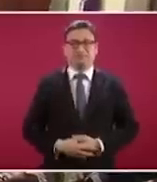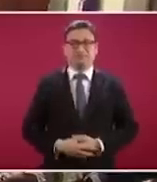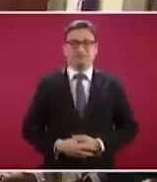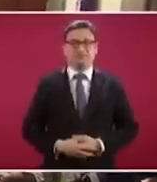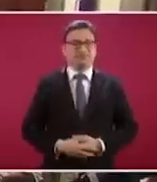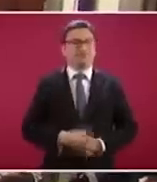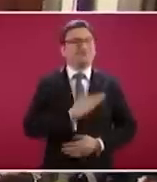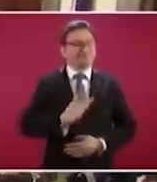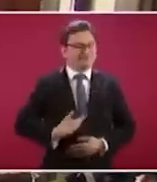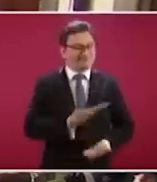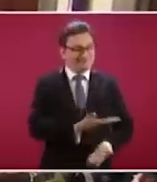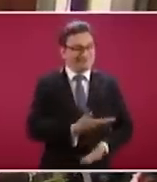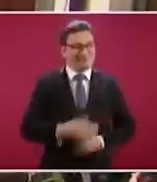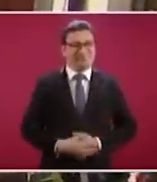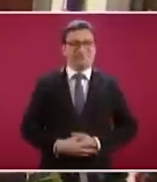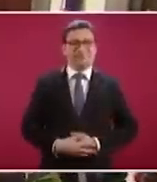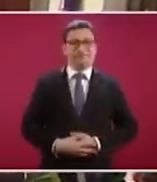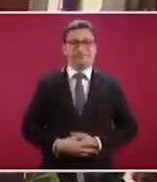Señor presidente.